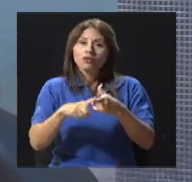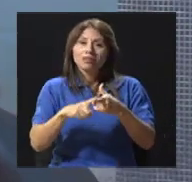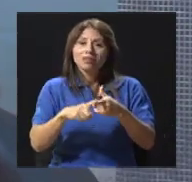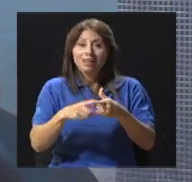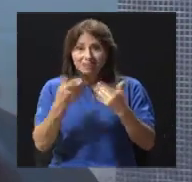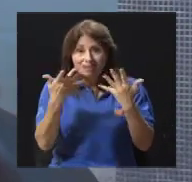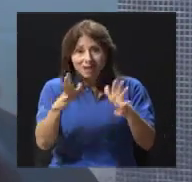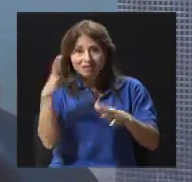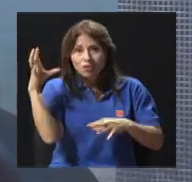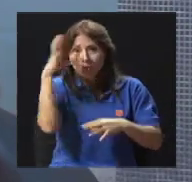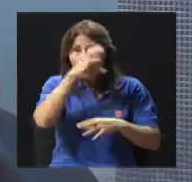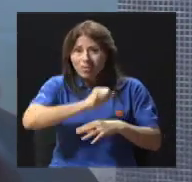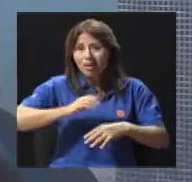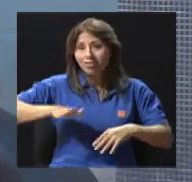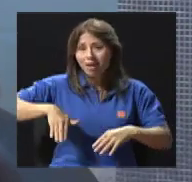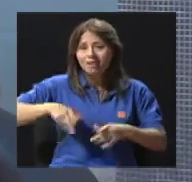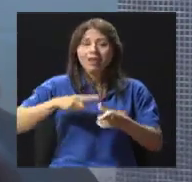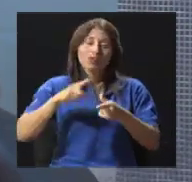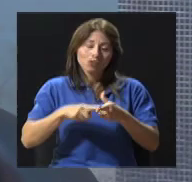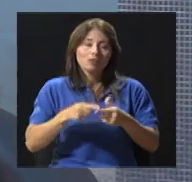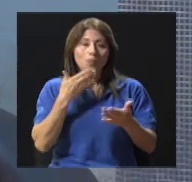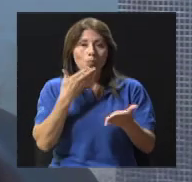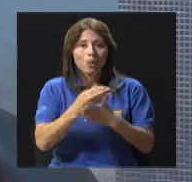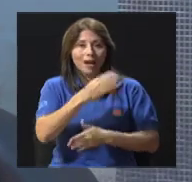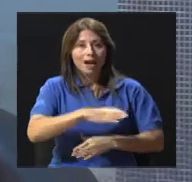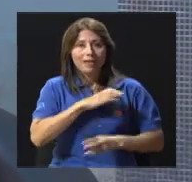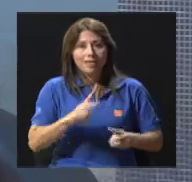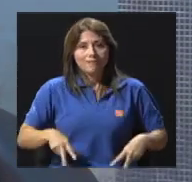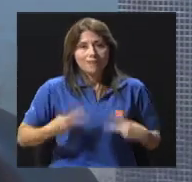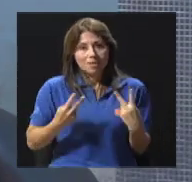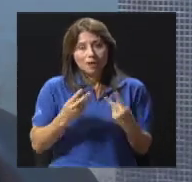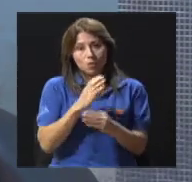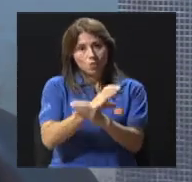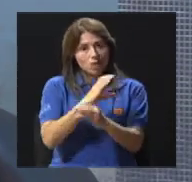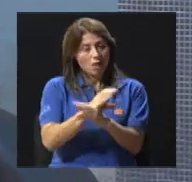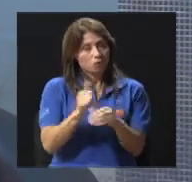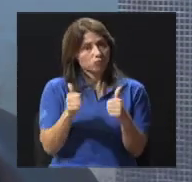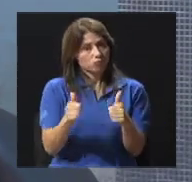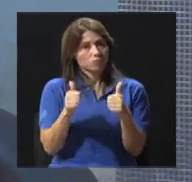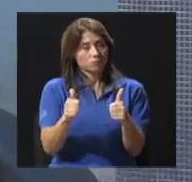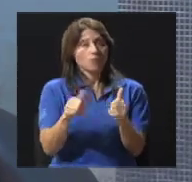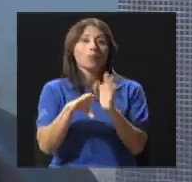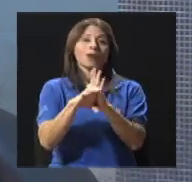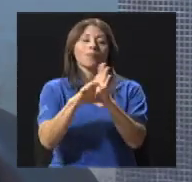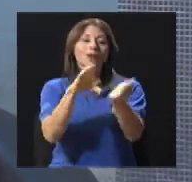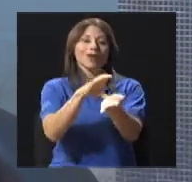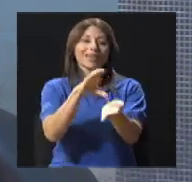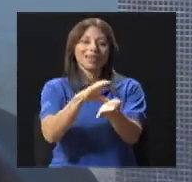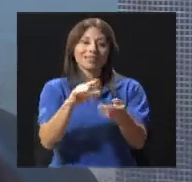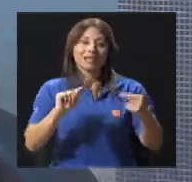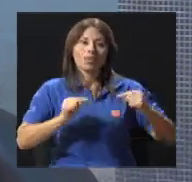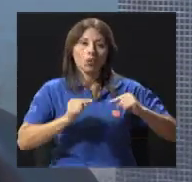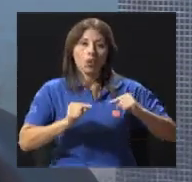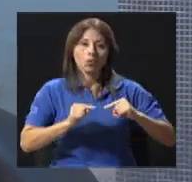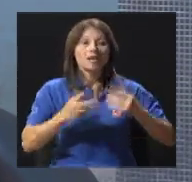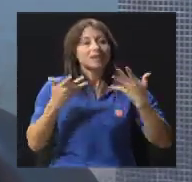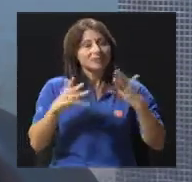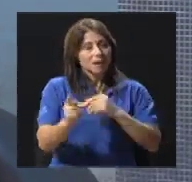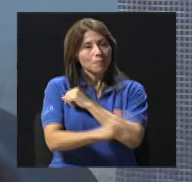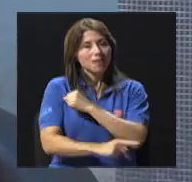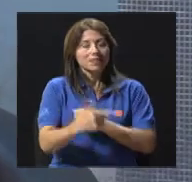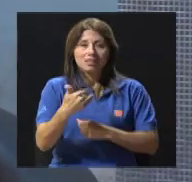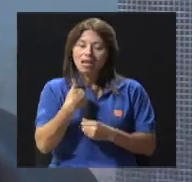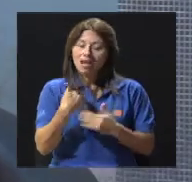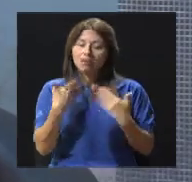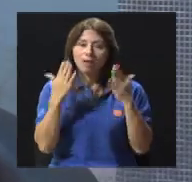una adecuada calidad de vida y cuidados correspondientes para la atención, en este caso de clínicas del dolor, etcétera, que el país también cuenta con una red